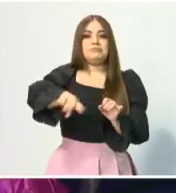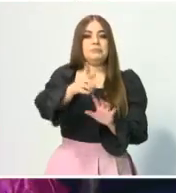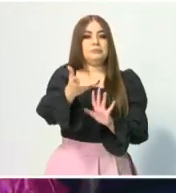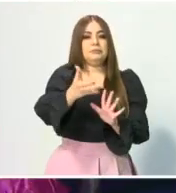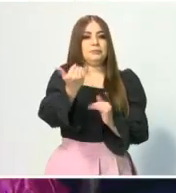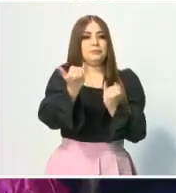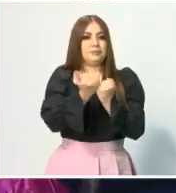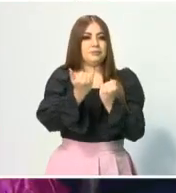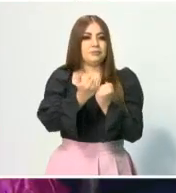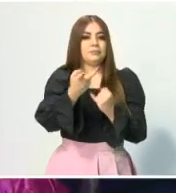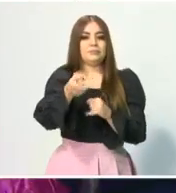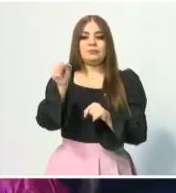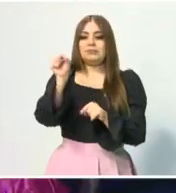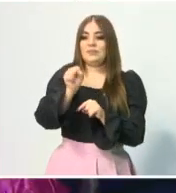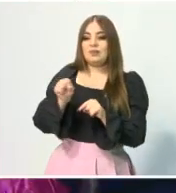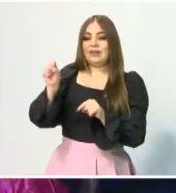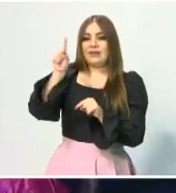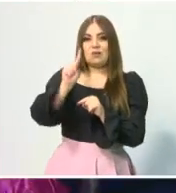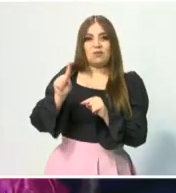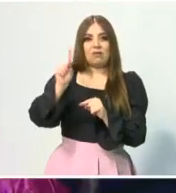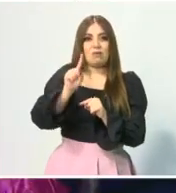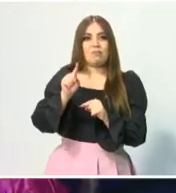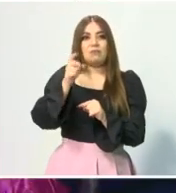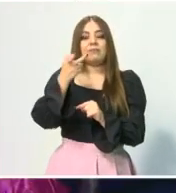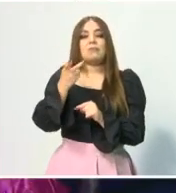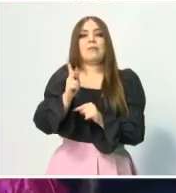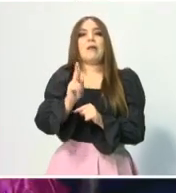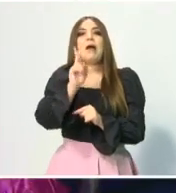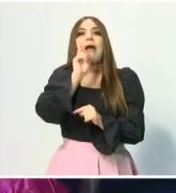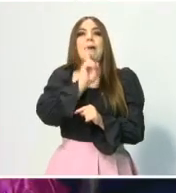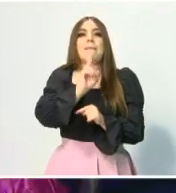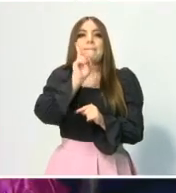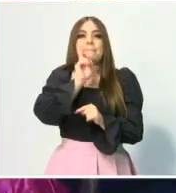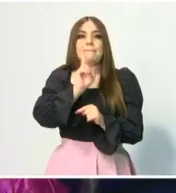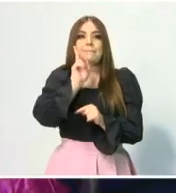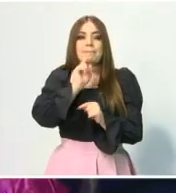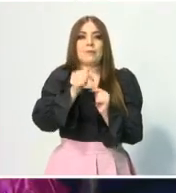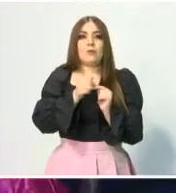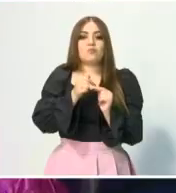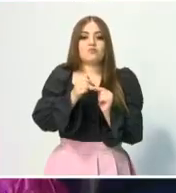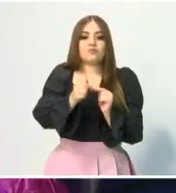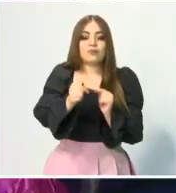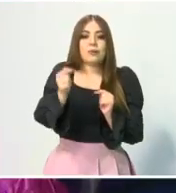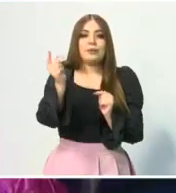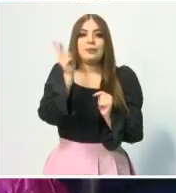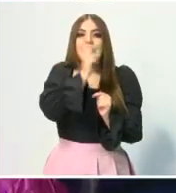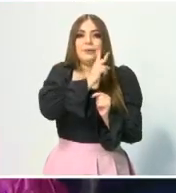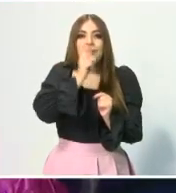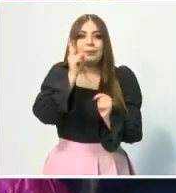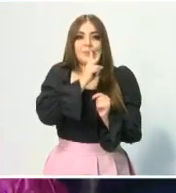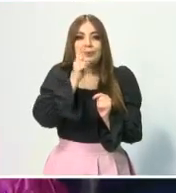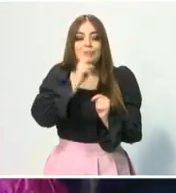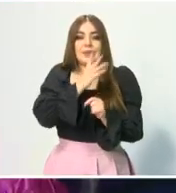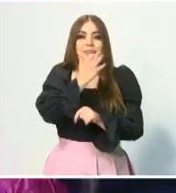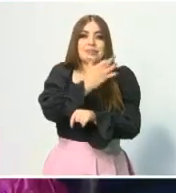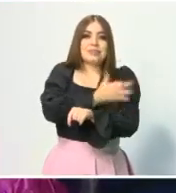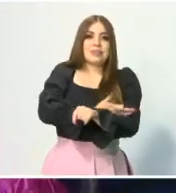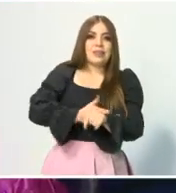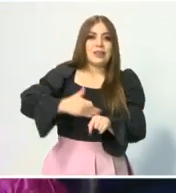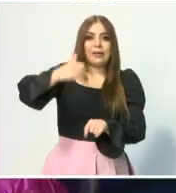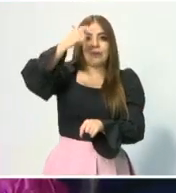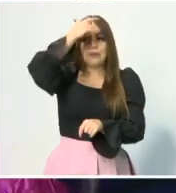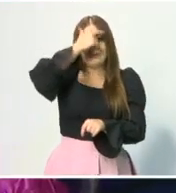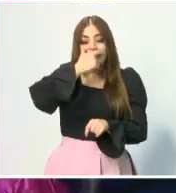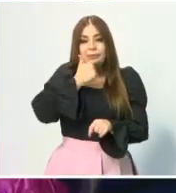vimos este fin de semana, pero vamos a tener viento dominando durante tarde y noche. Será moderado,